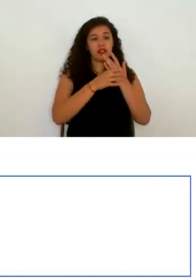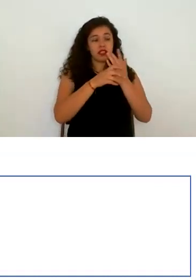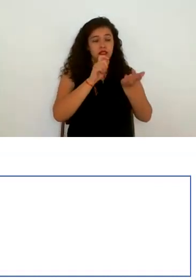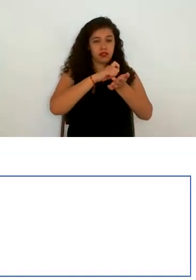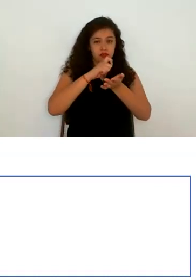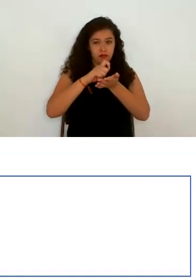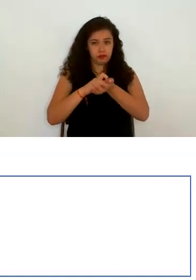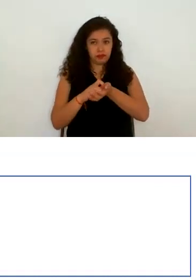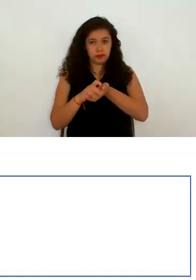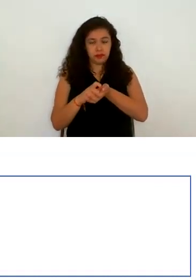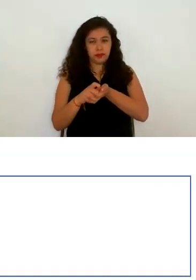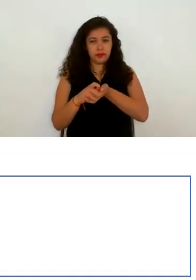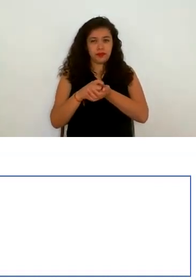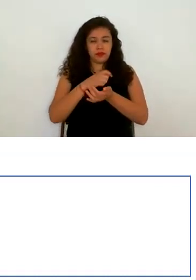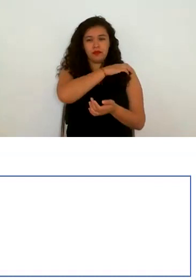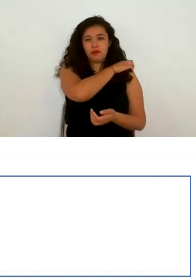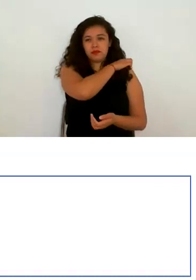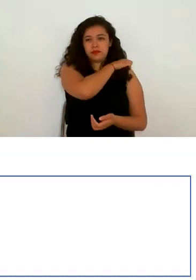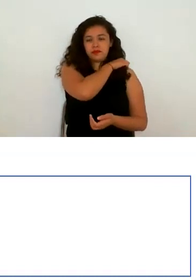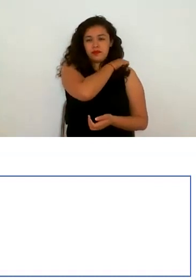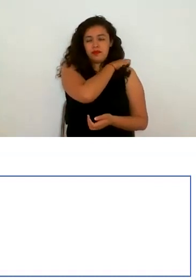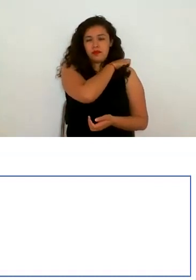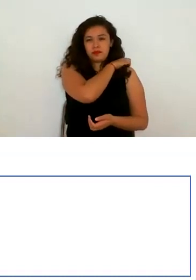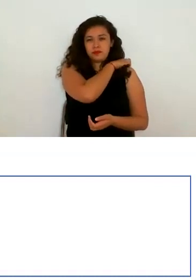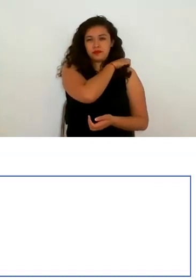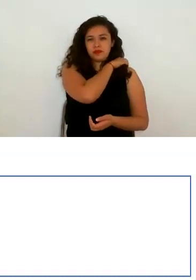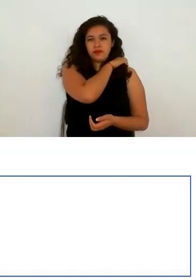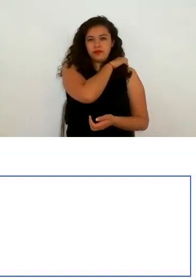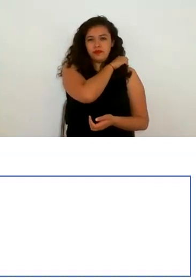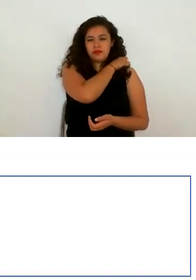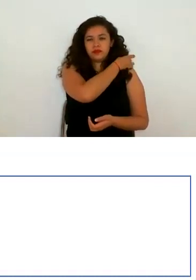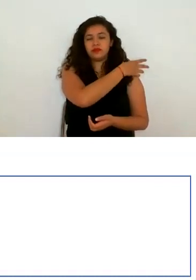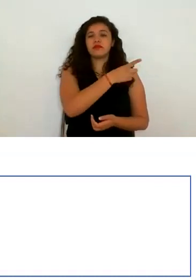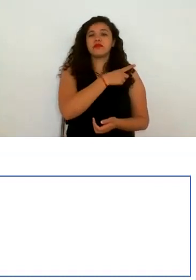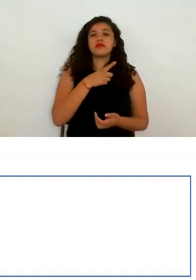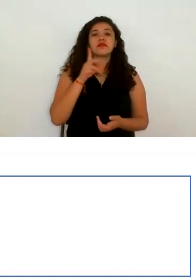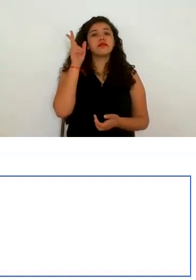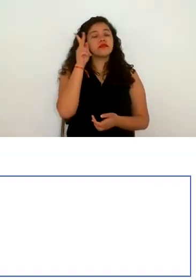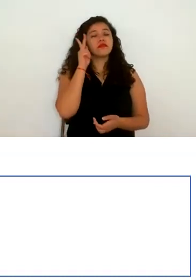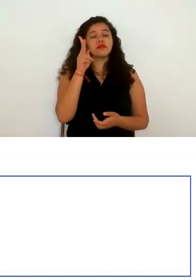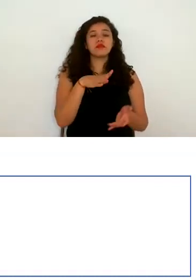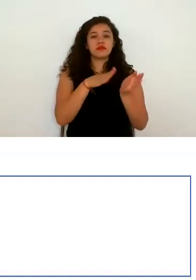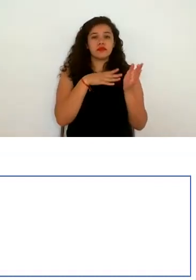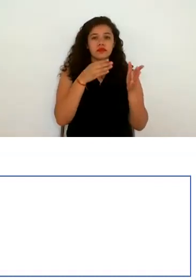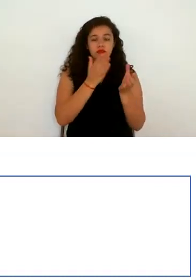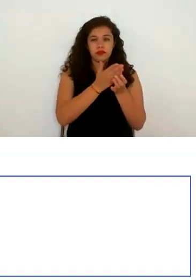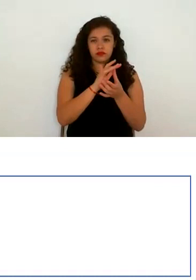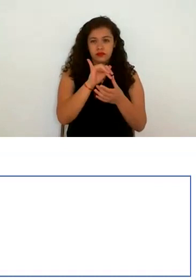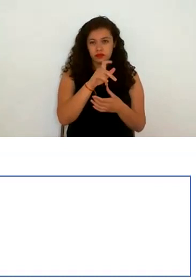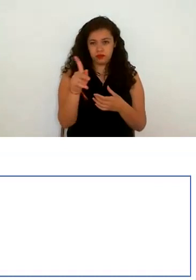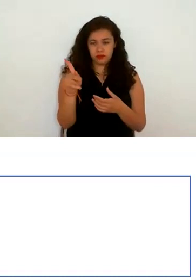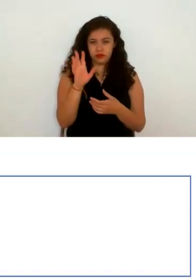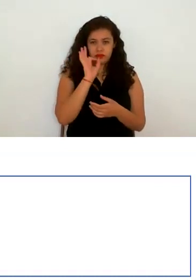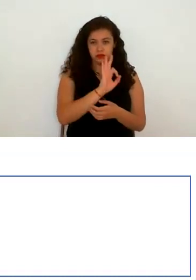escrito que el expediente hay que dejar constancia en el expediente de la IAP la